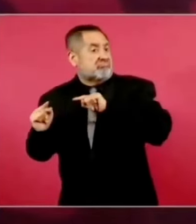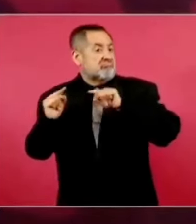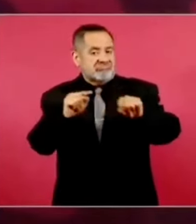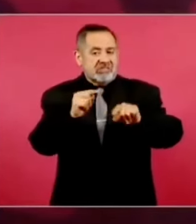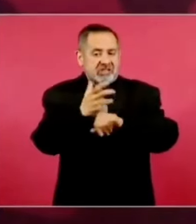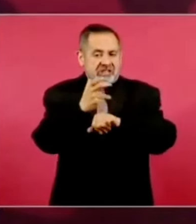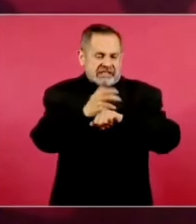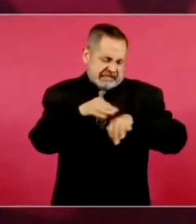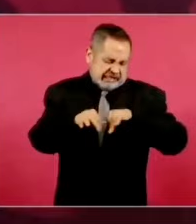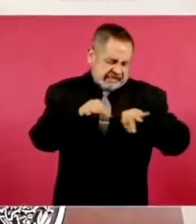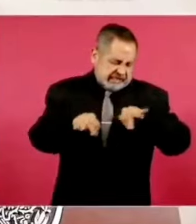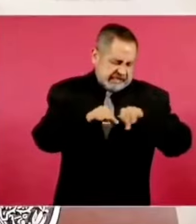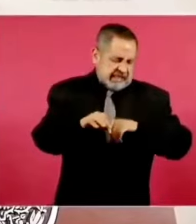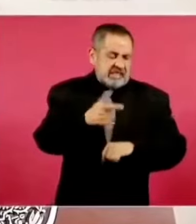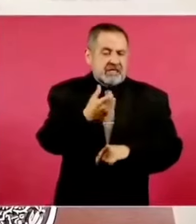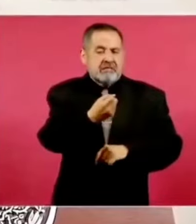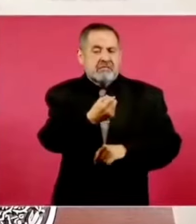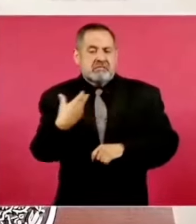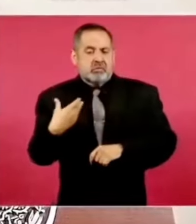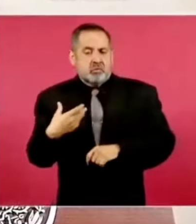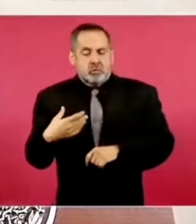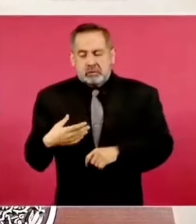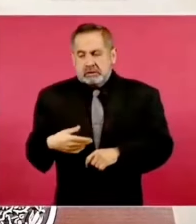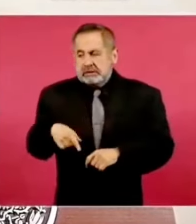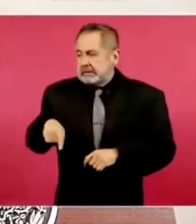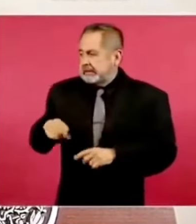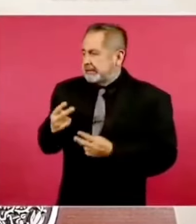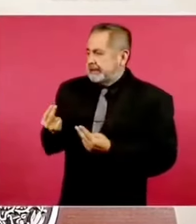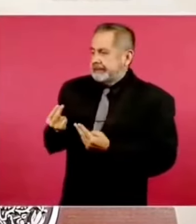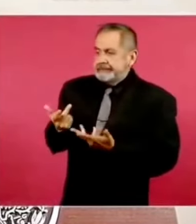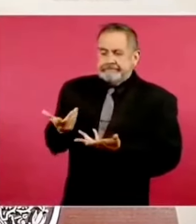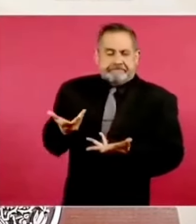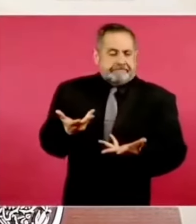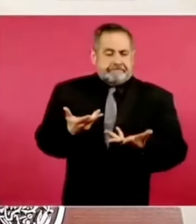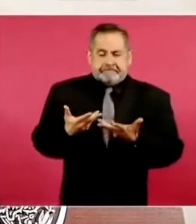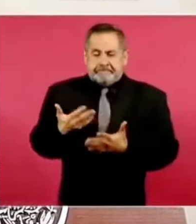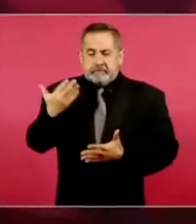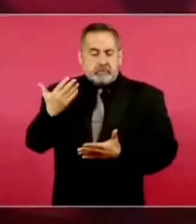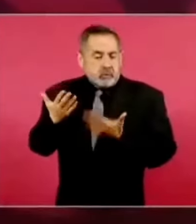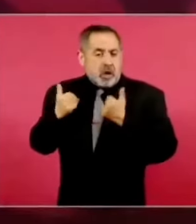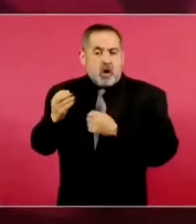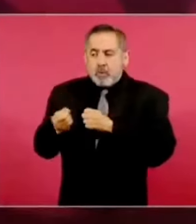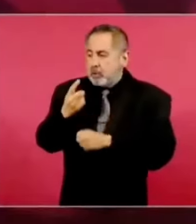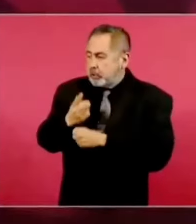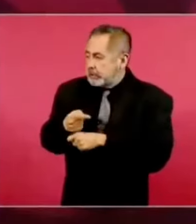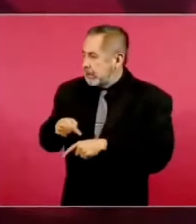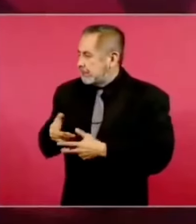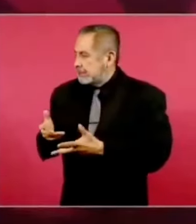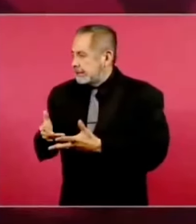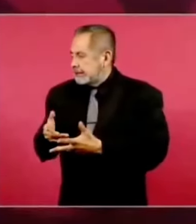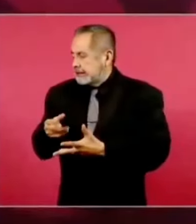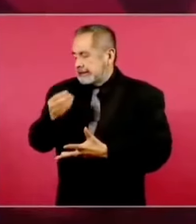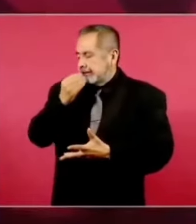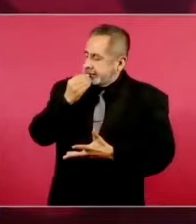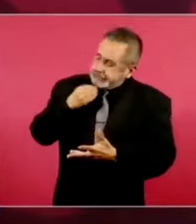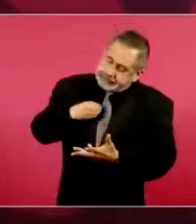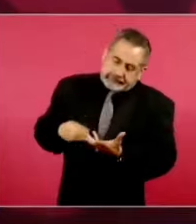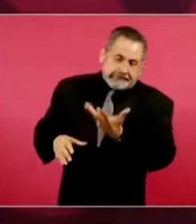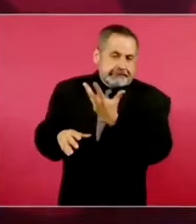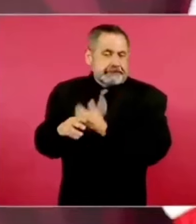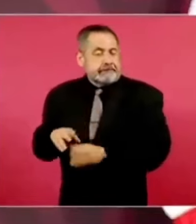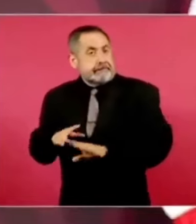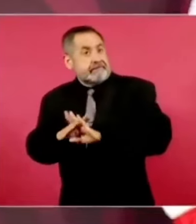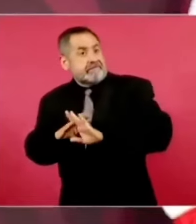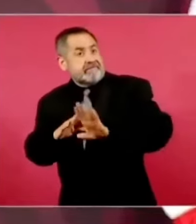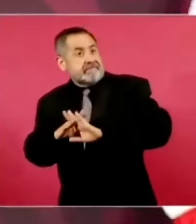paisanos por necesidad y por falta de oportunidades tuvieron que ir a buscarse la vida de Estados